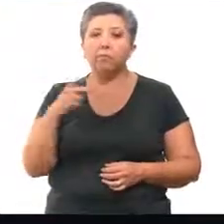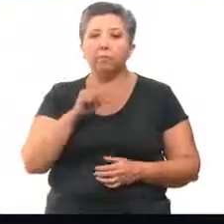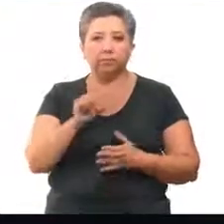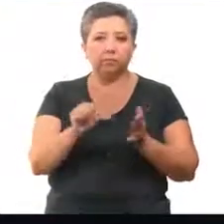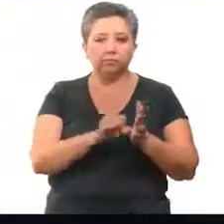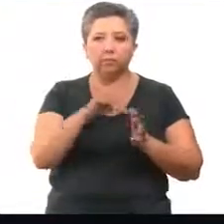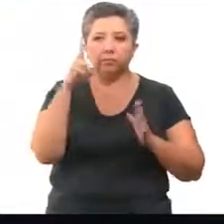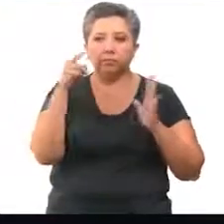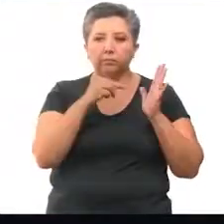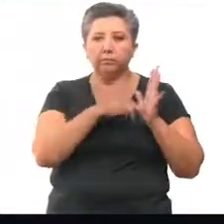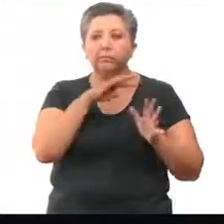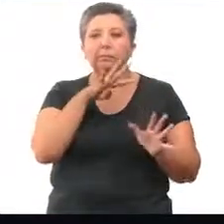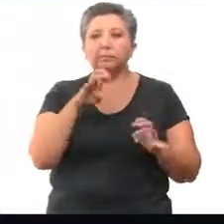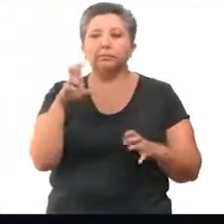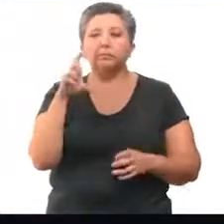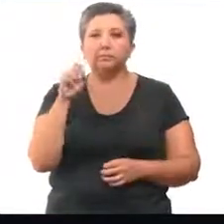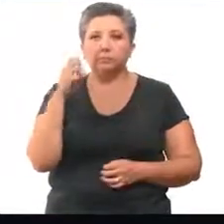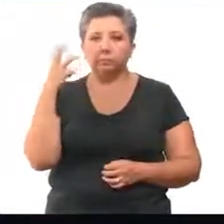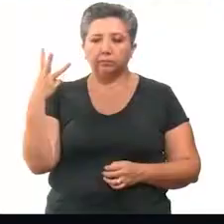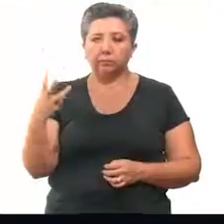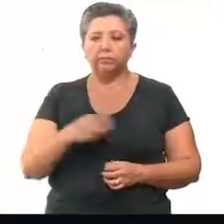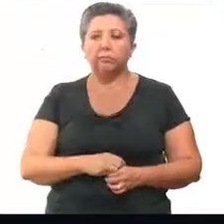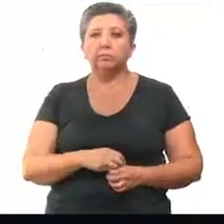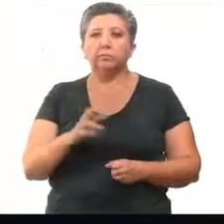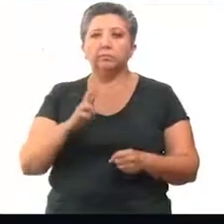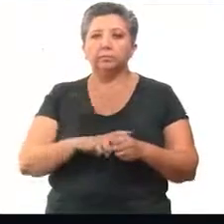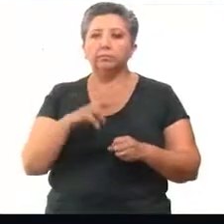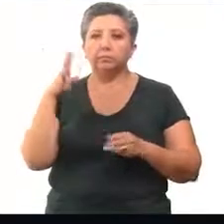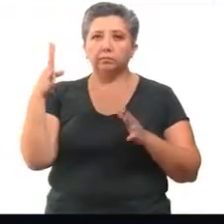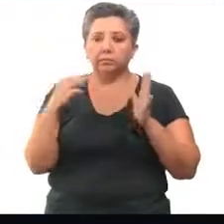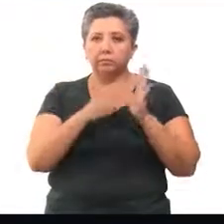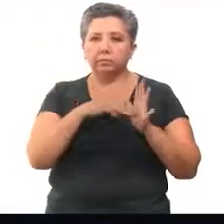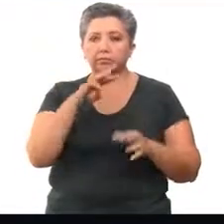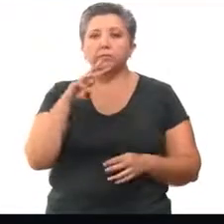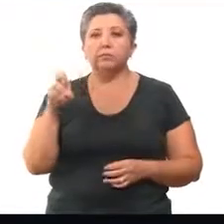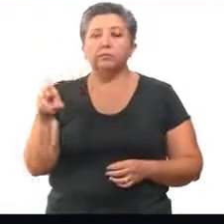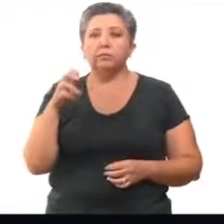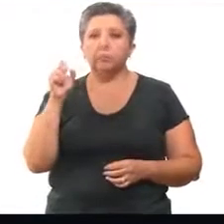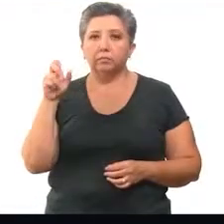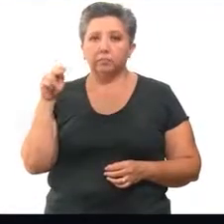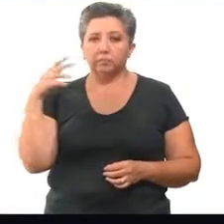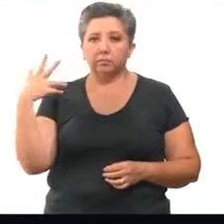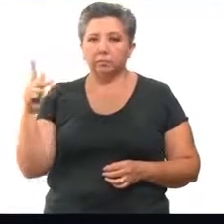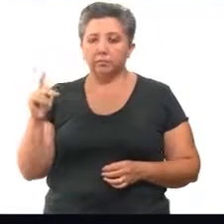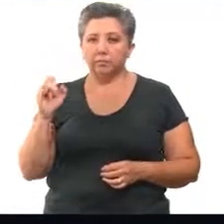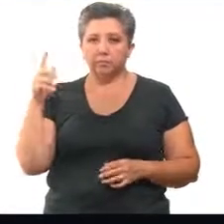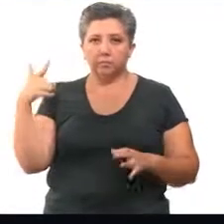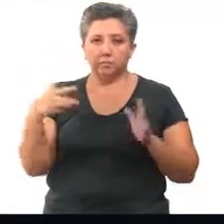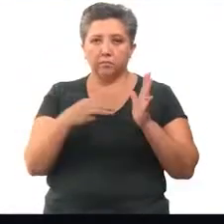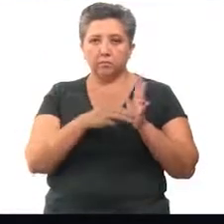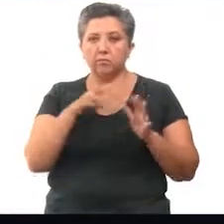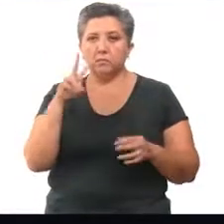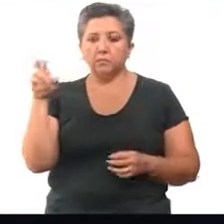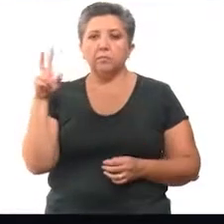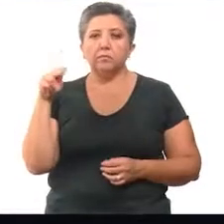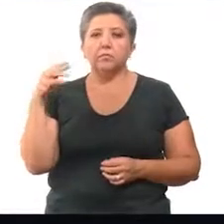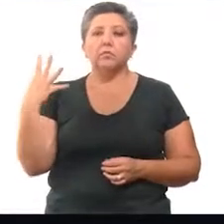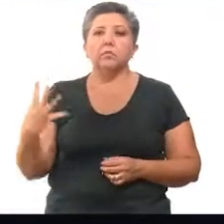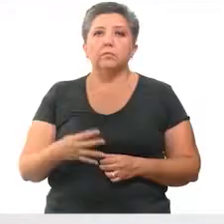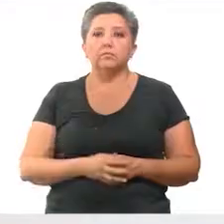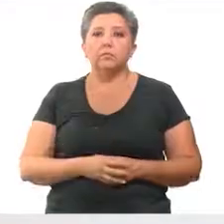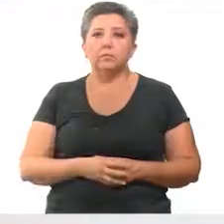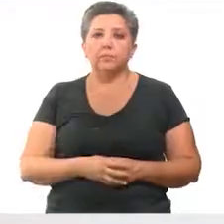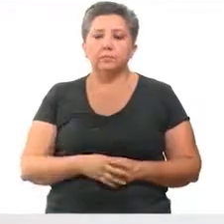zona centro 2.923, en la zona sur 4.385 y en la zona poniente